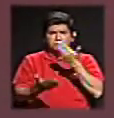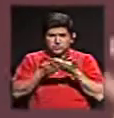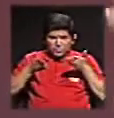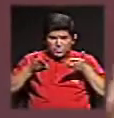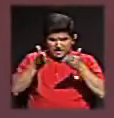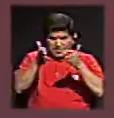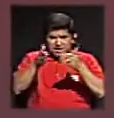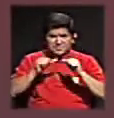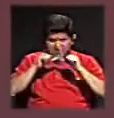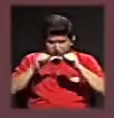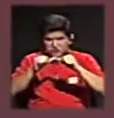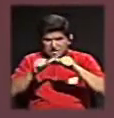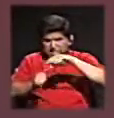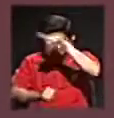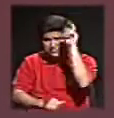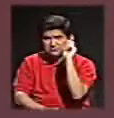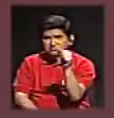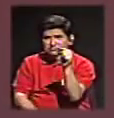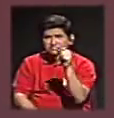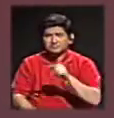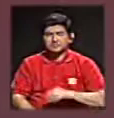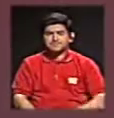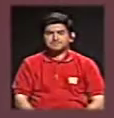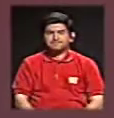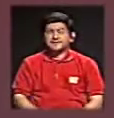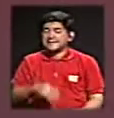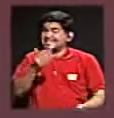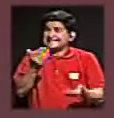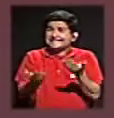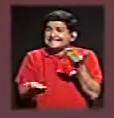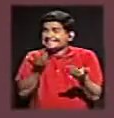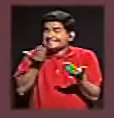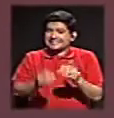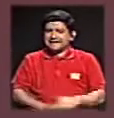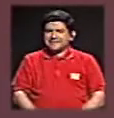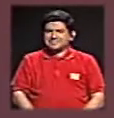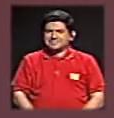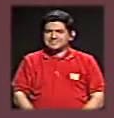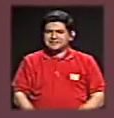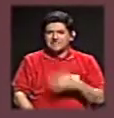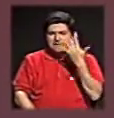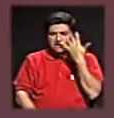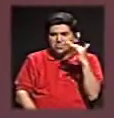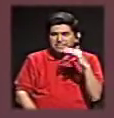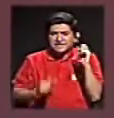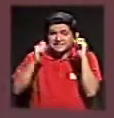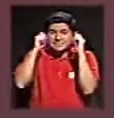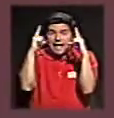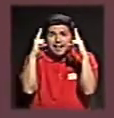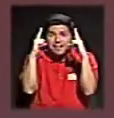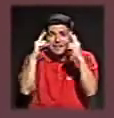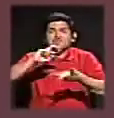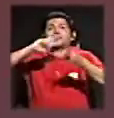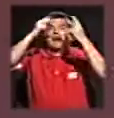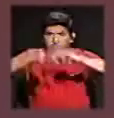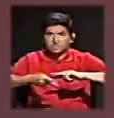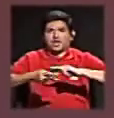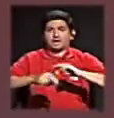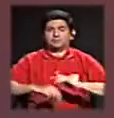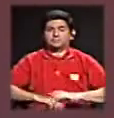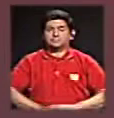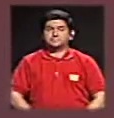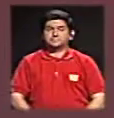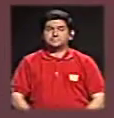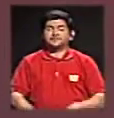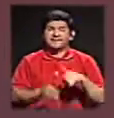camino, en esa dirección? Hay más bien señales de alerta sobre lo contrario.